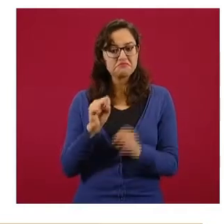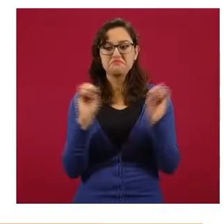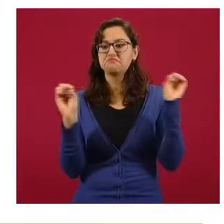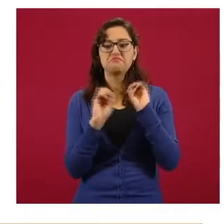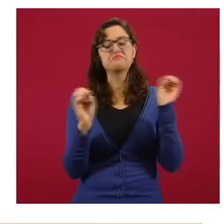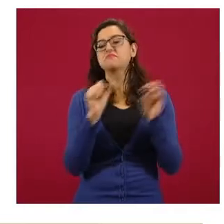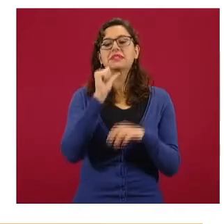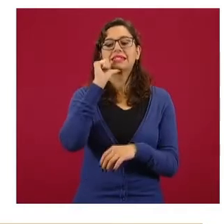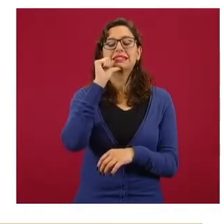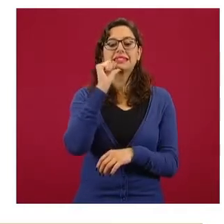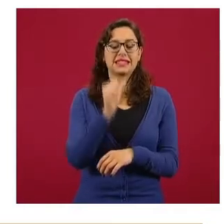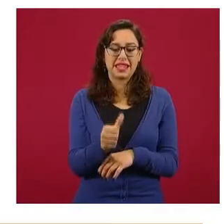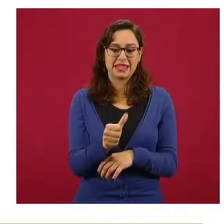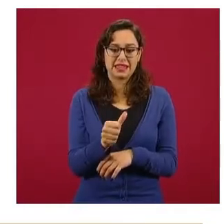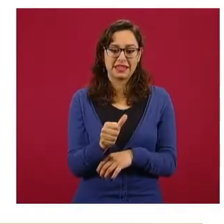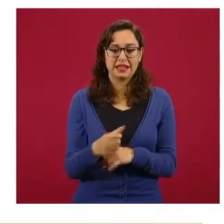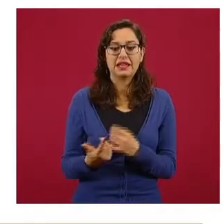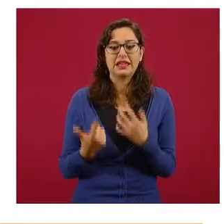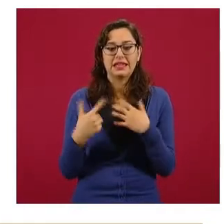la informalidad.